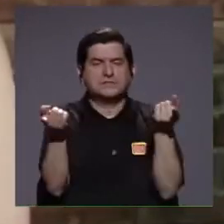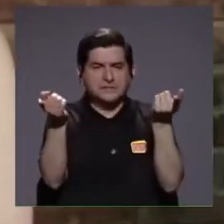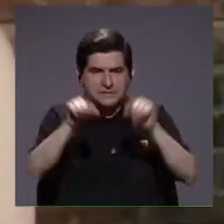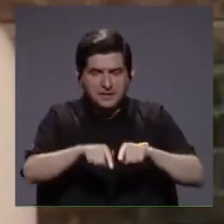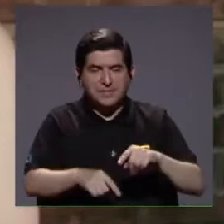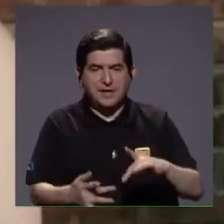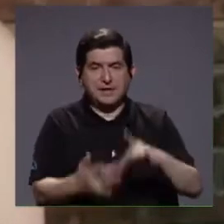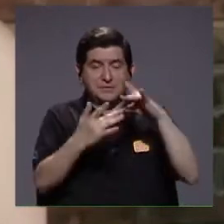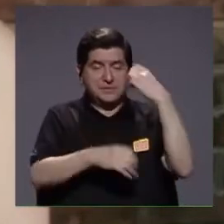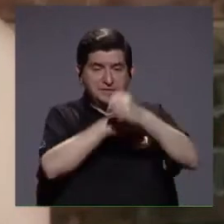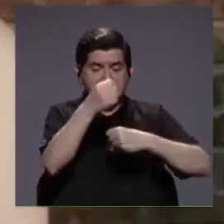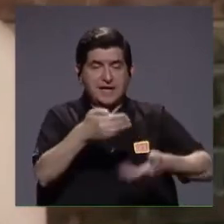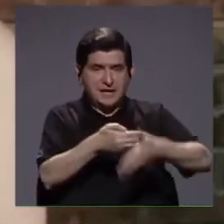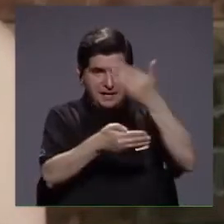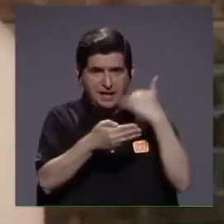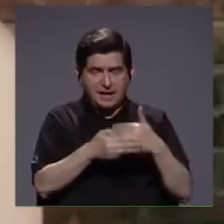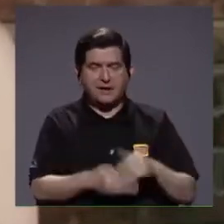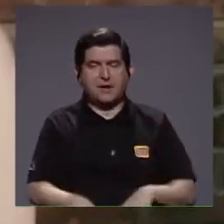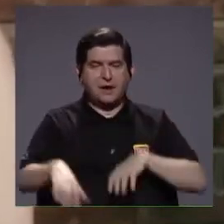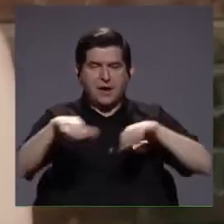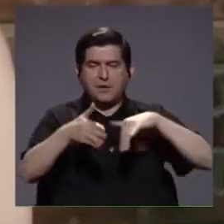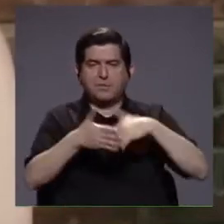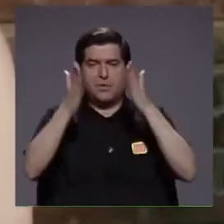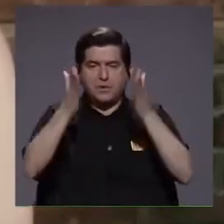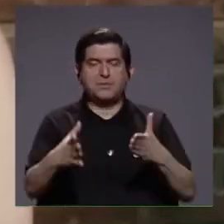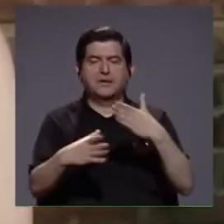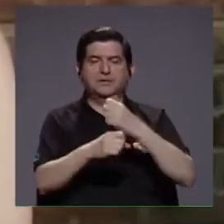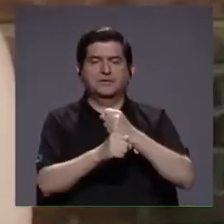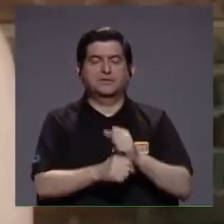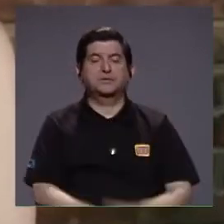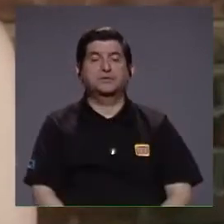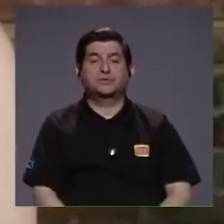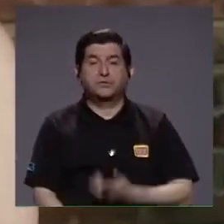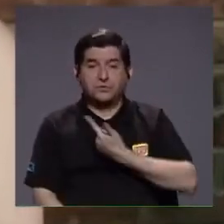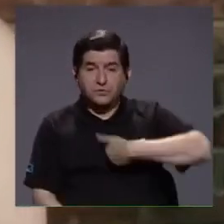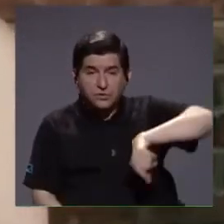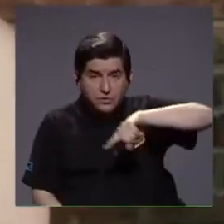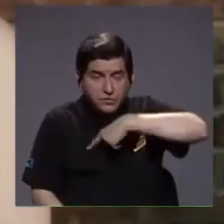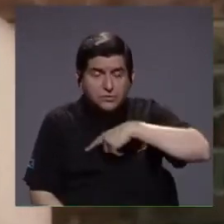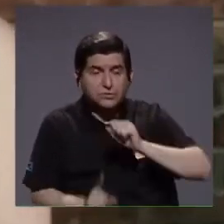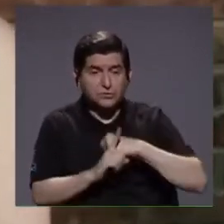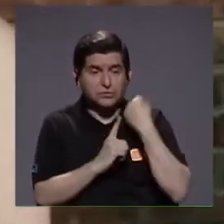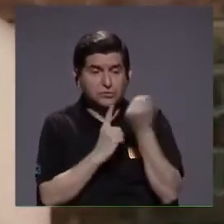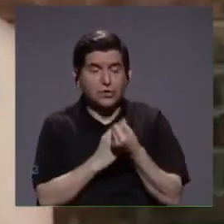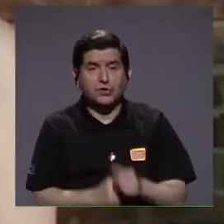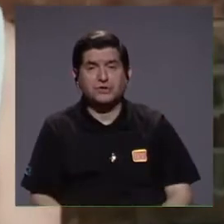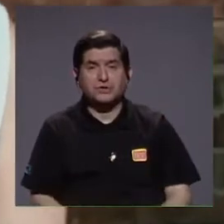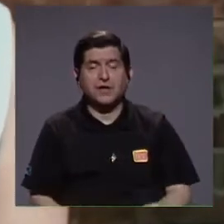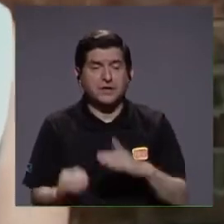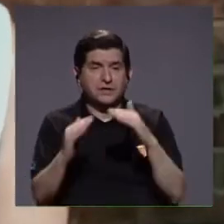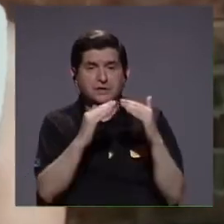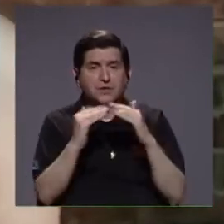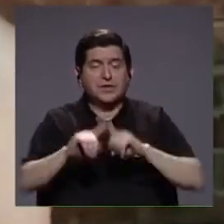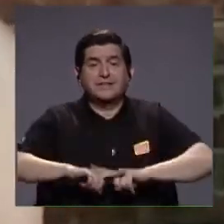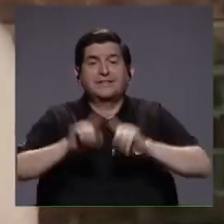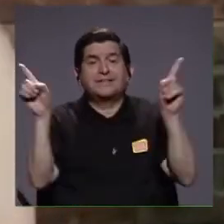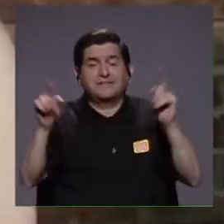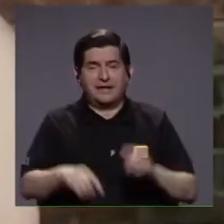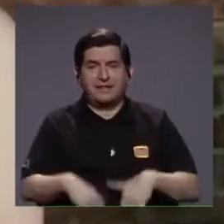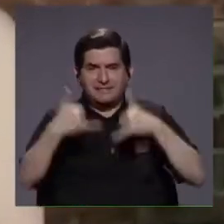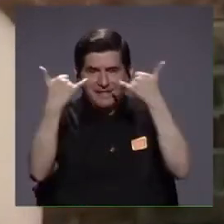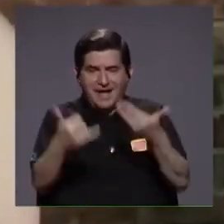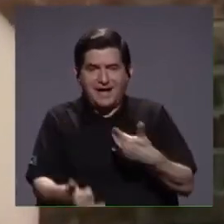se han dado, y sobre todo el año pasado, desde parte del movimiento estudiantil. Estamos en situaciones demográficas muy